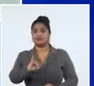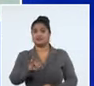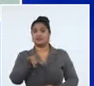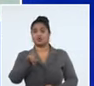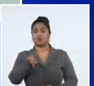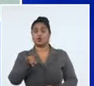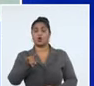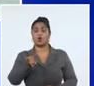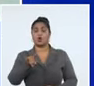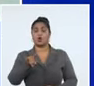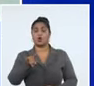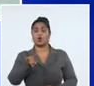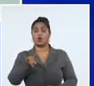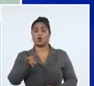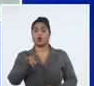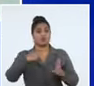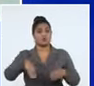696 fallecidos,